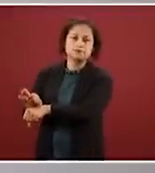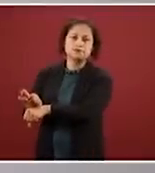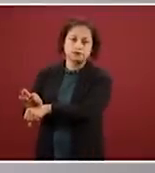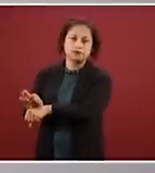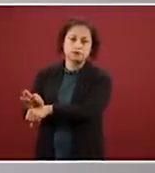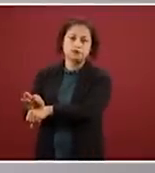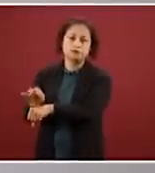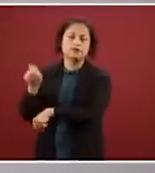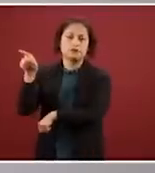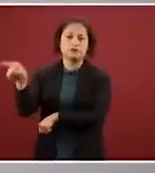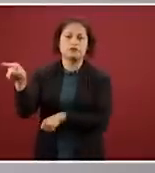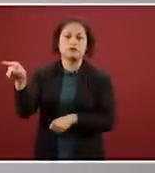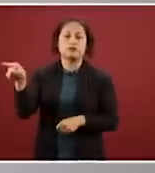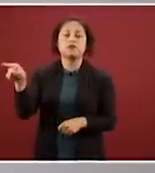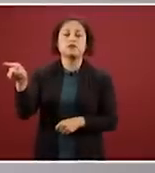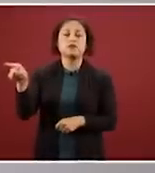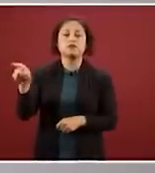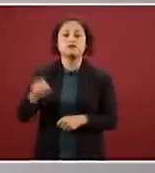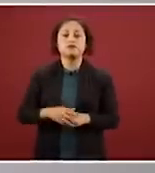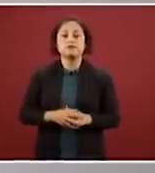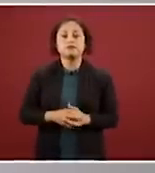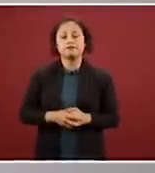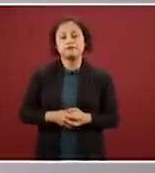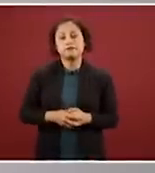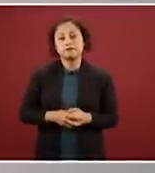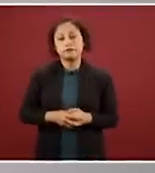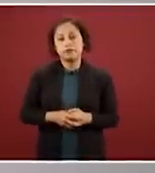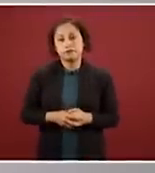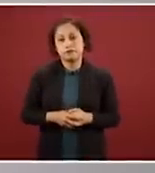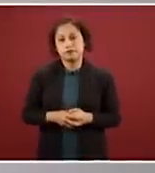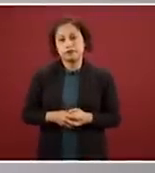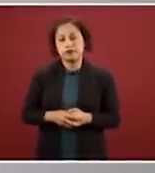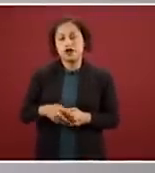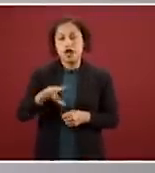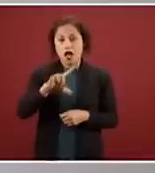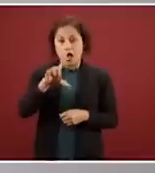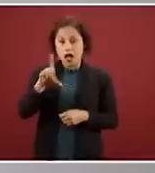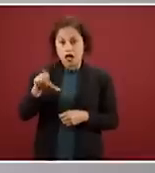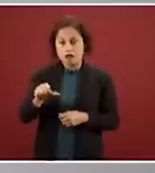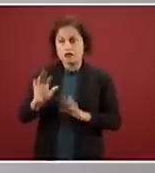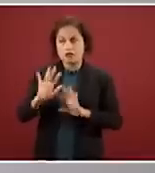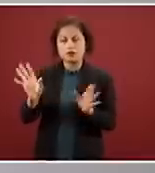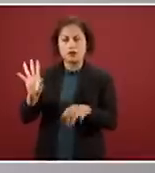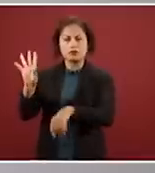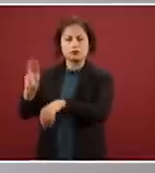y que luego de que se les otorgó el asilo,